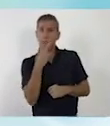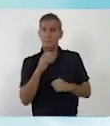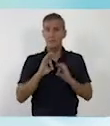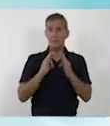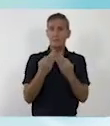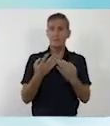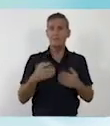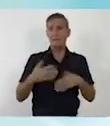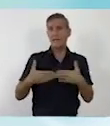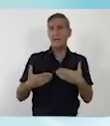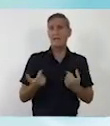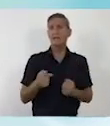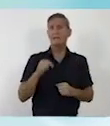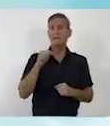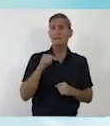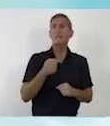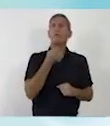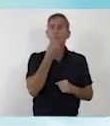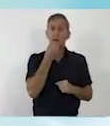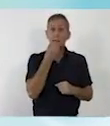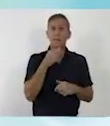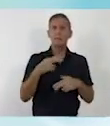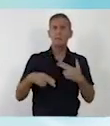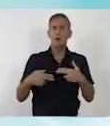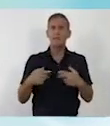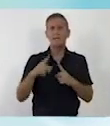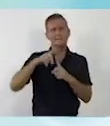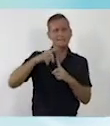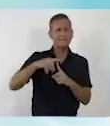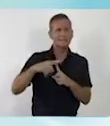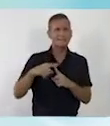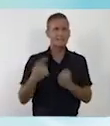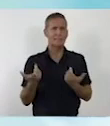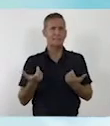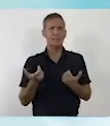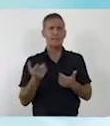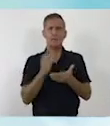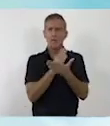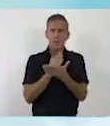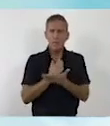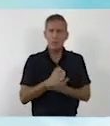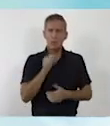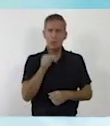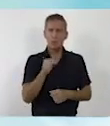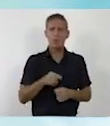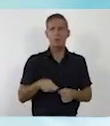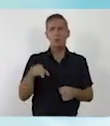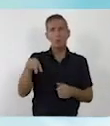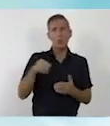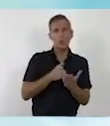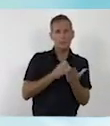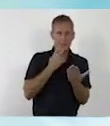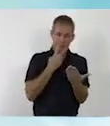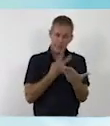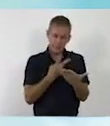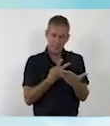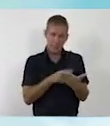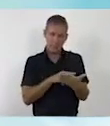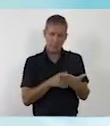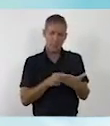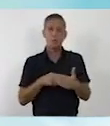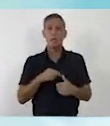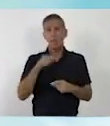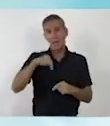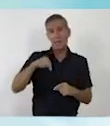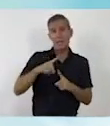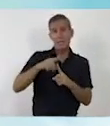haber actividad para que los muchachos en este tiempo se dediquen a estudiar con esta guía. Esta tarea que le